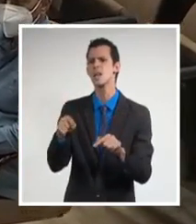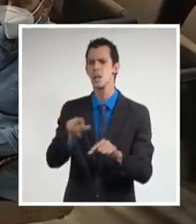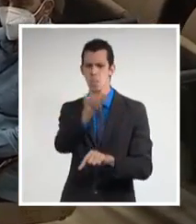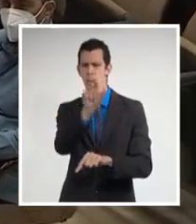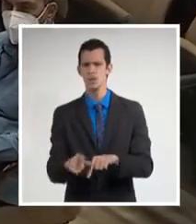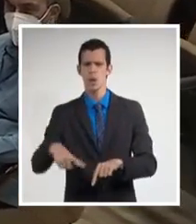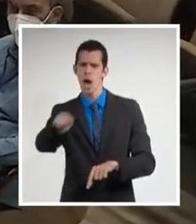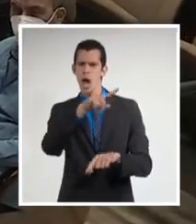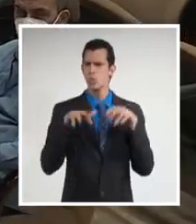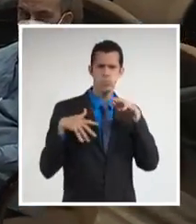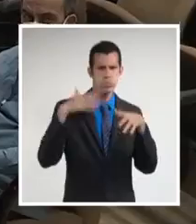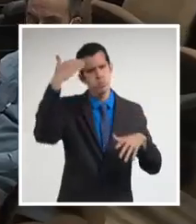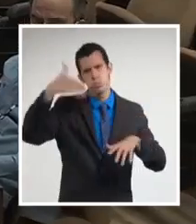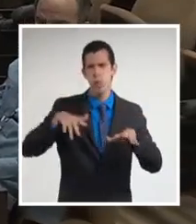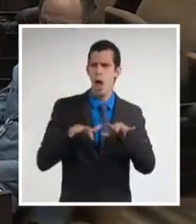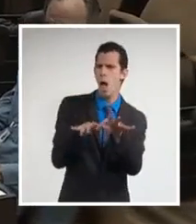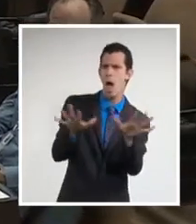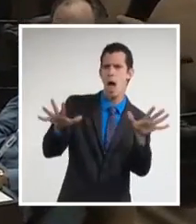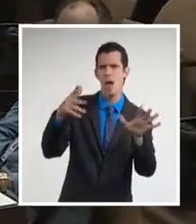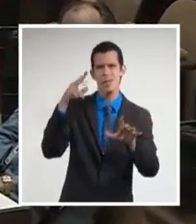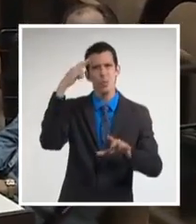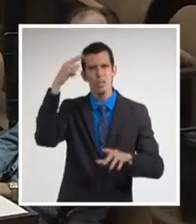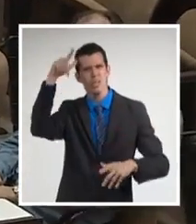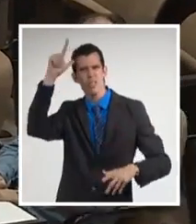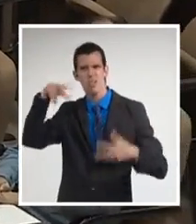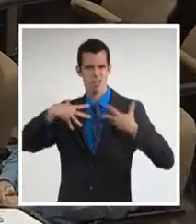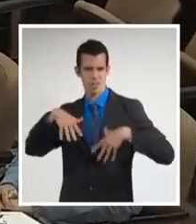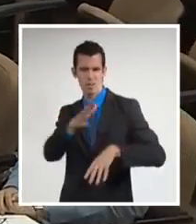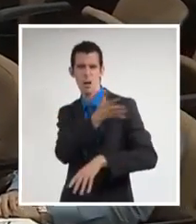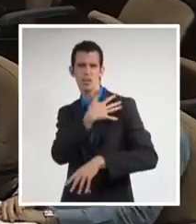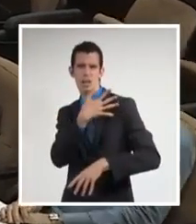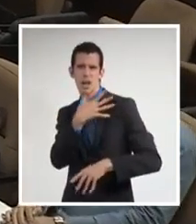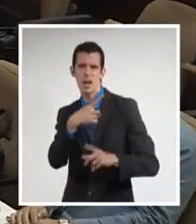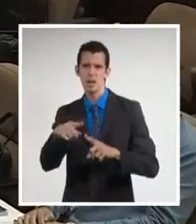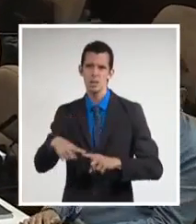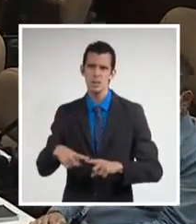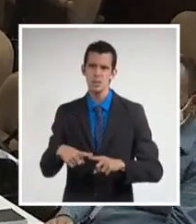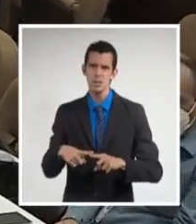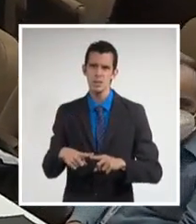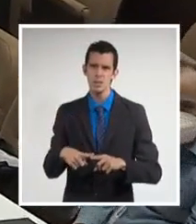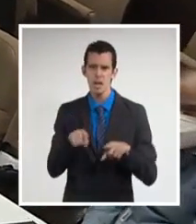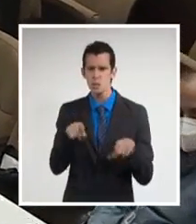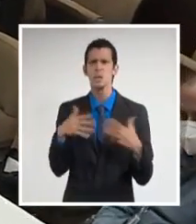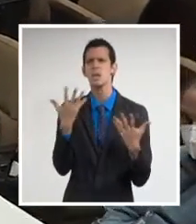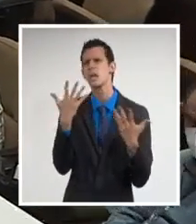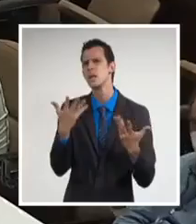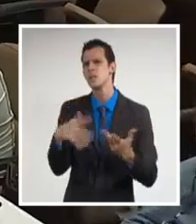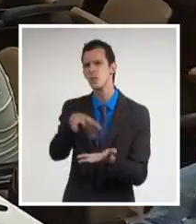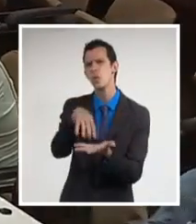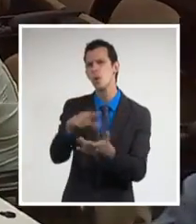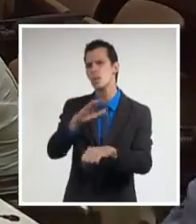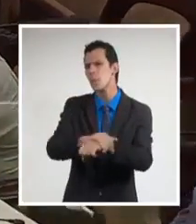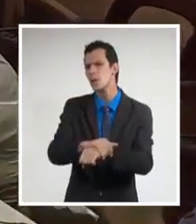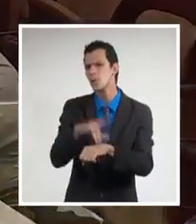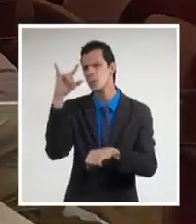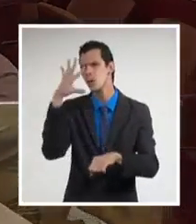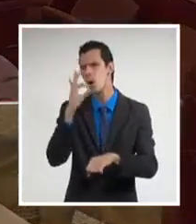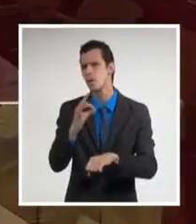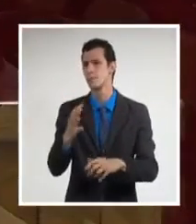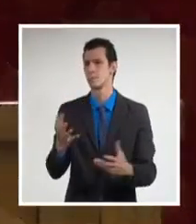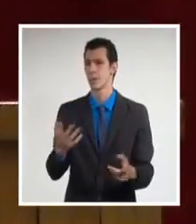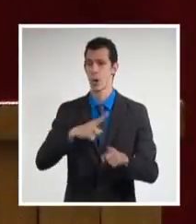humanos y exigen la extradición de Julian Assange para condenarlo de por vida por haber ejercido el derecho de acceso a la